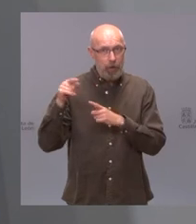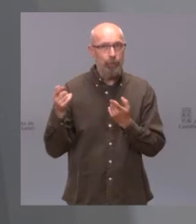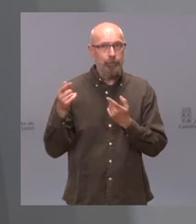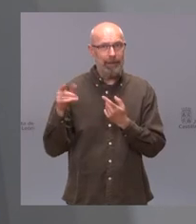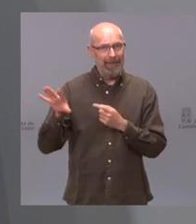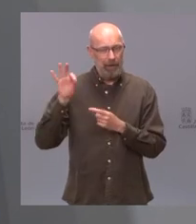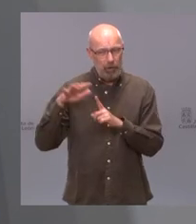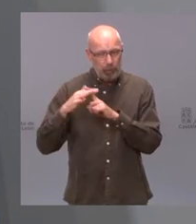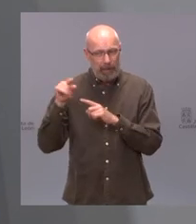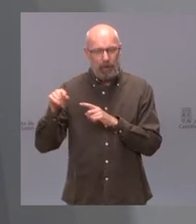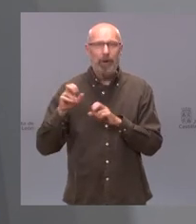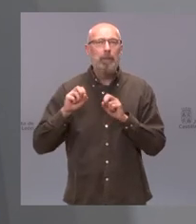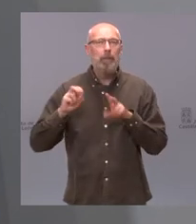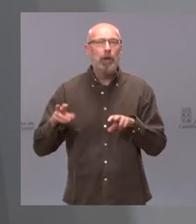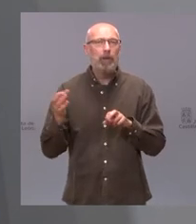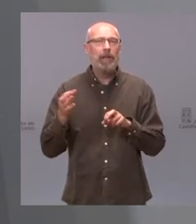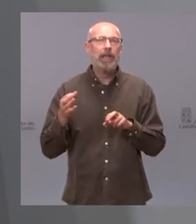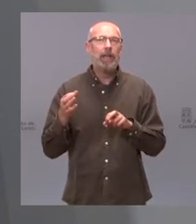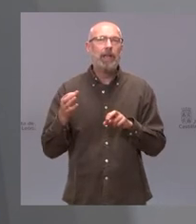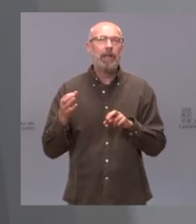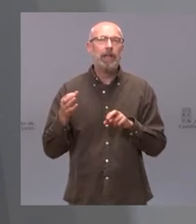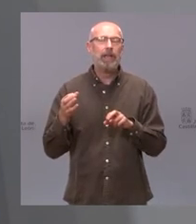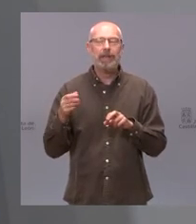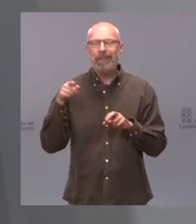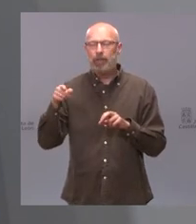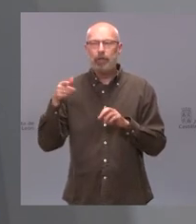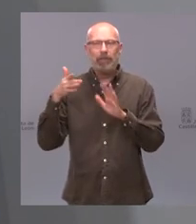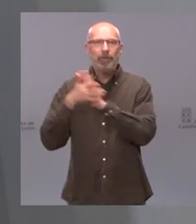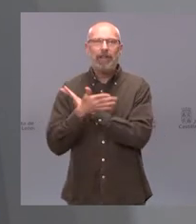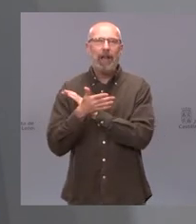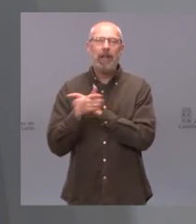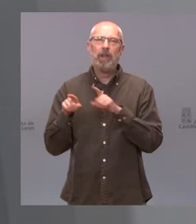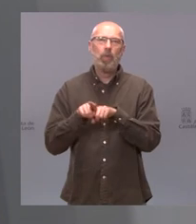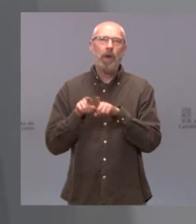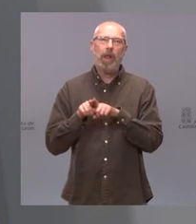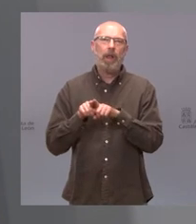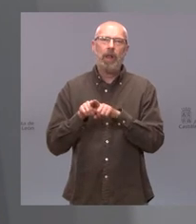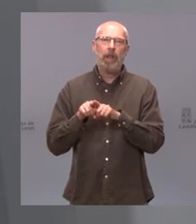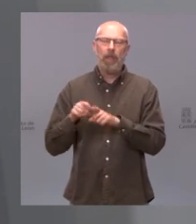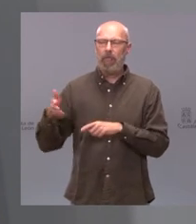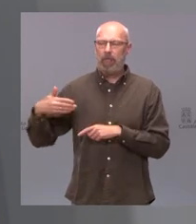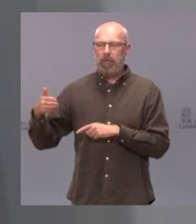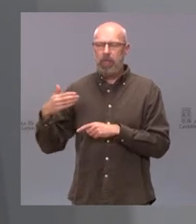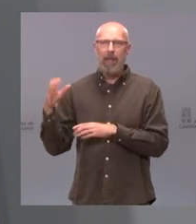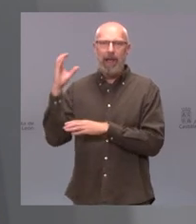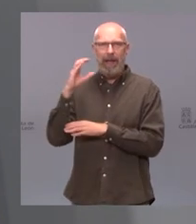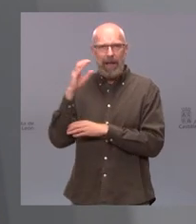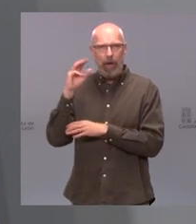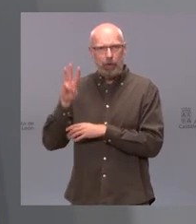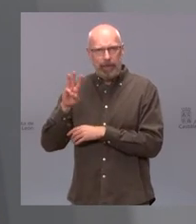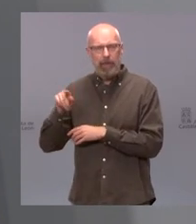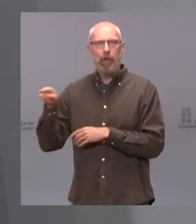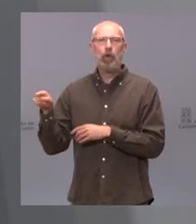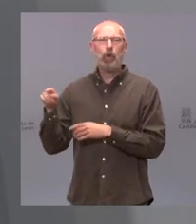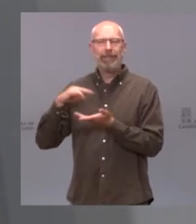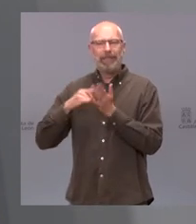lo peor es que supone un serio desprestigio para el Carlos III, para nuestro sistema de